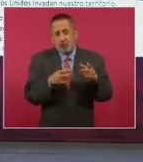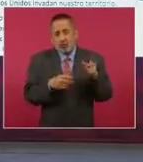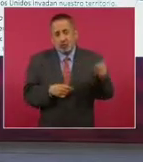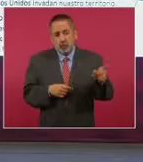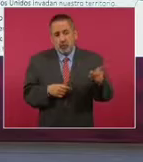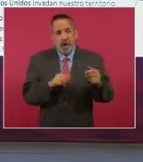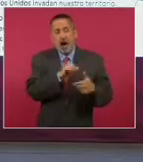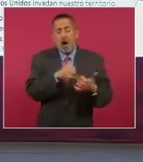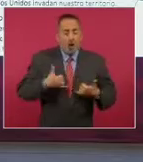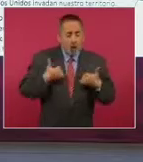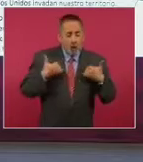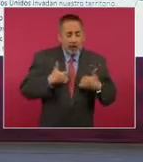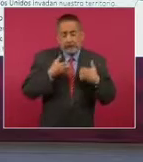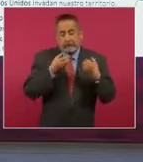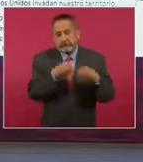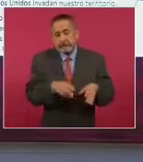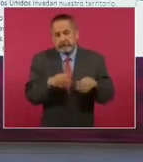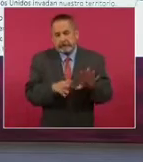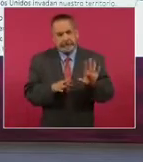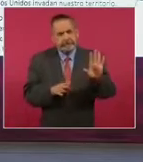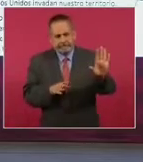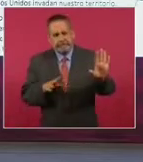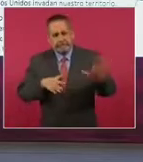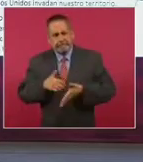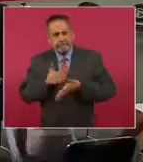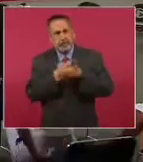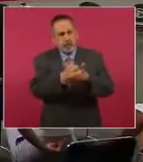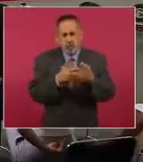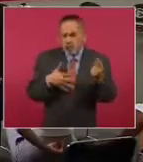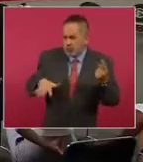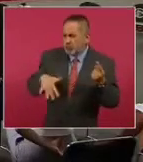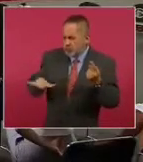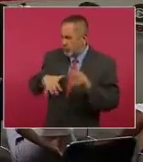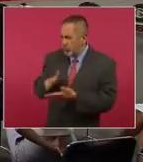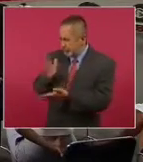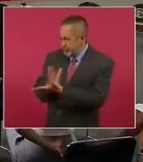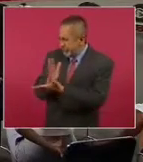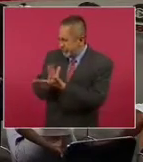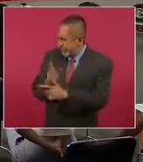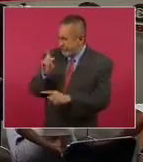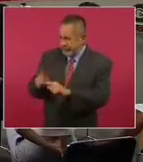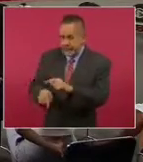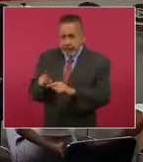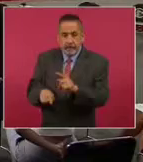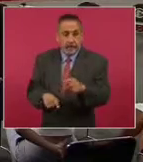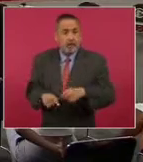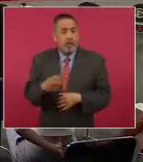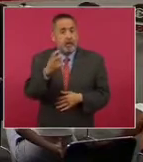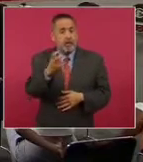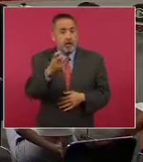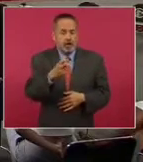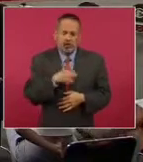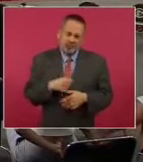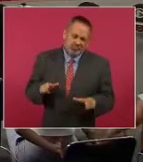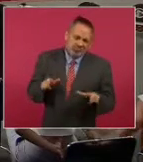sus jóvenes. Con este fin, mantenemos un estricto control en